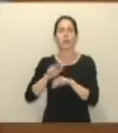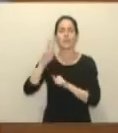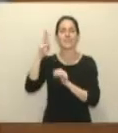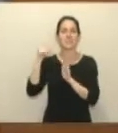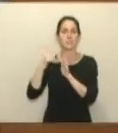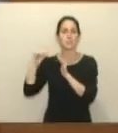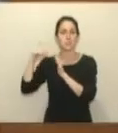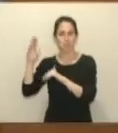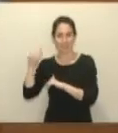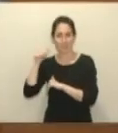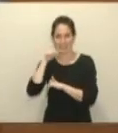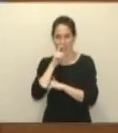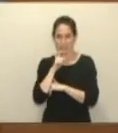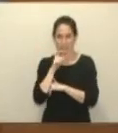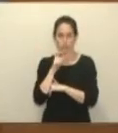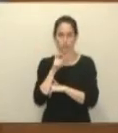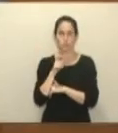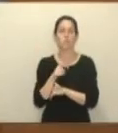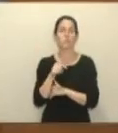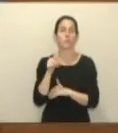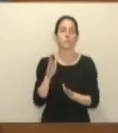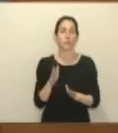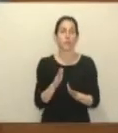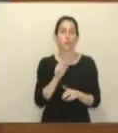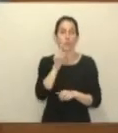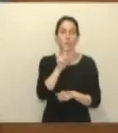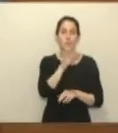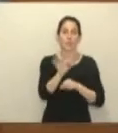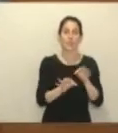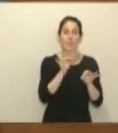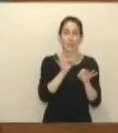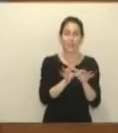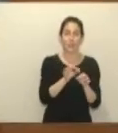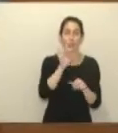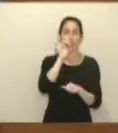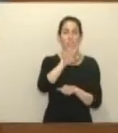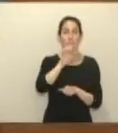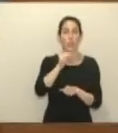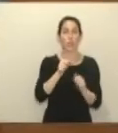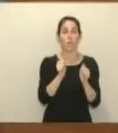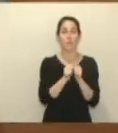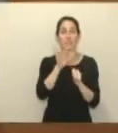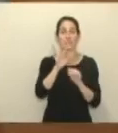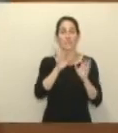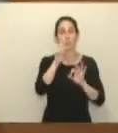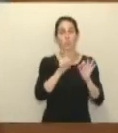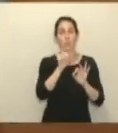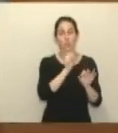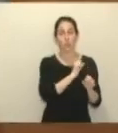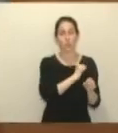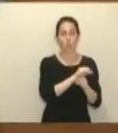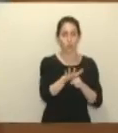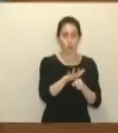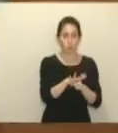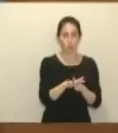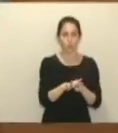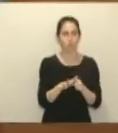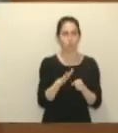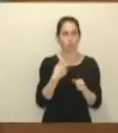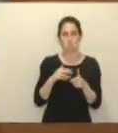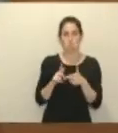tasa de cobertura de este primer ciclo del 15,26% está todavía muy alejada